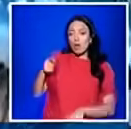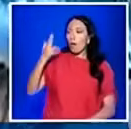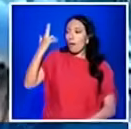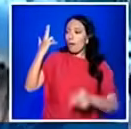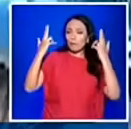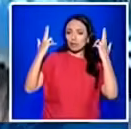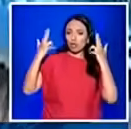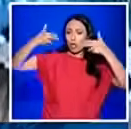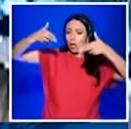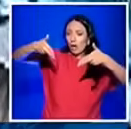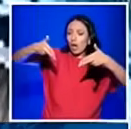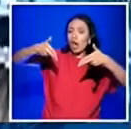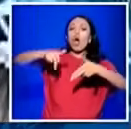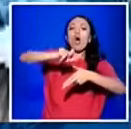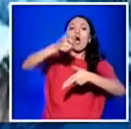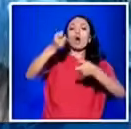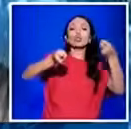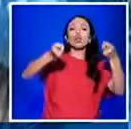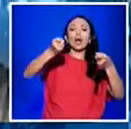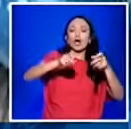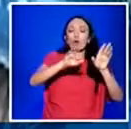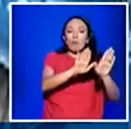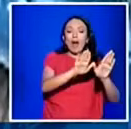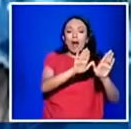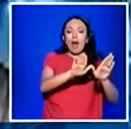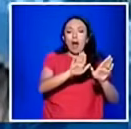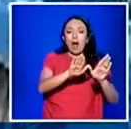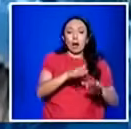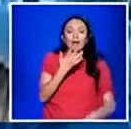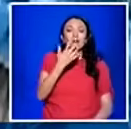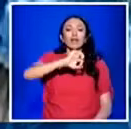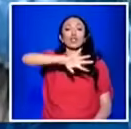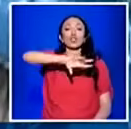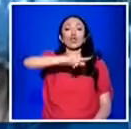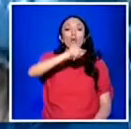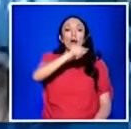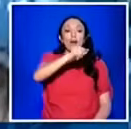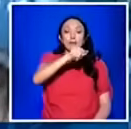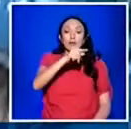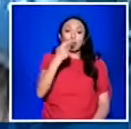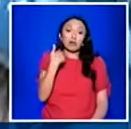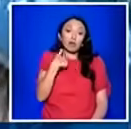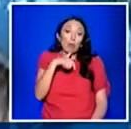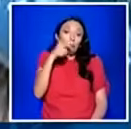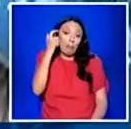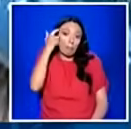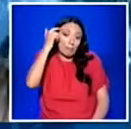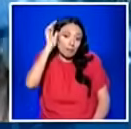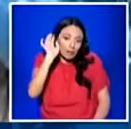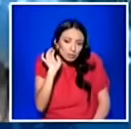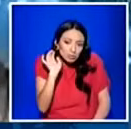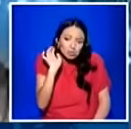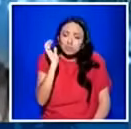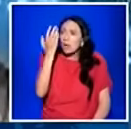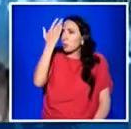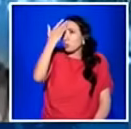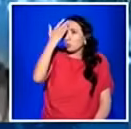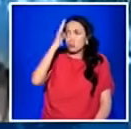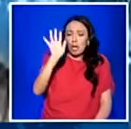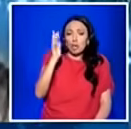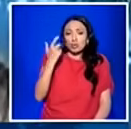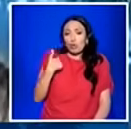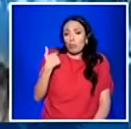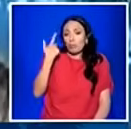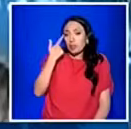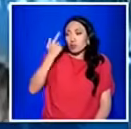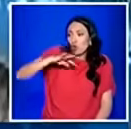le querían hacer parar a un carro blanco. ¿O sea, era por robarle al...? Yo pienso, o sea, no sé, verdaderamente por